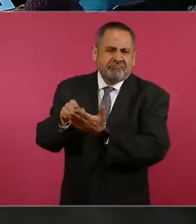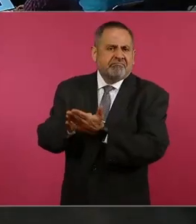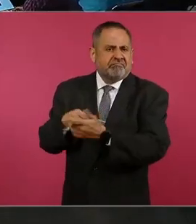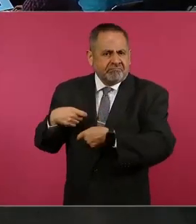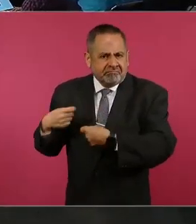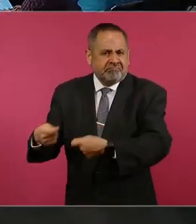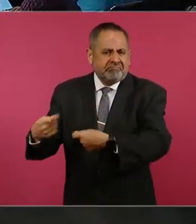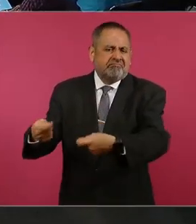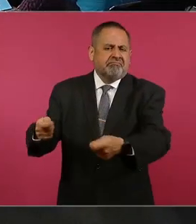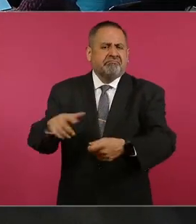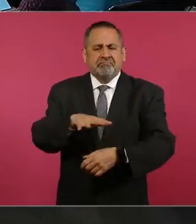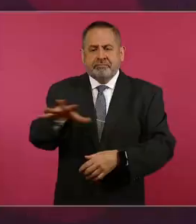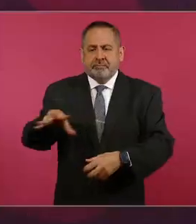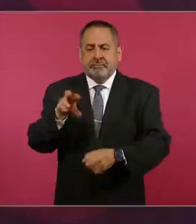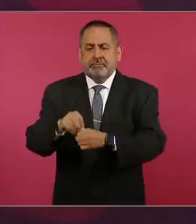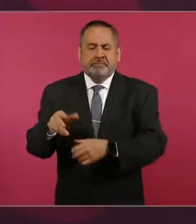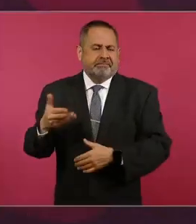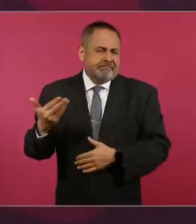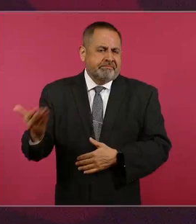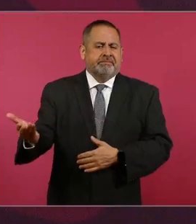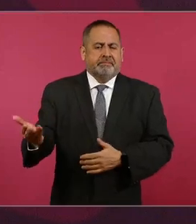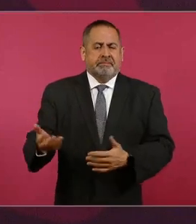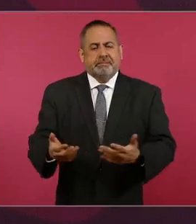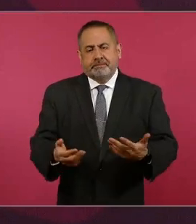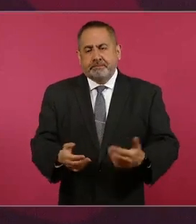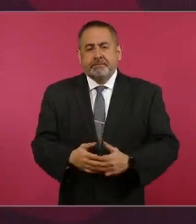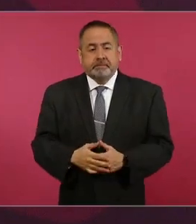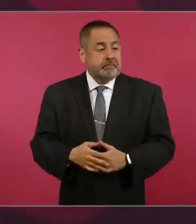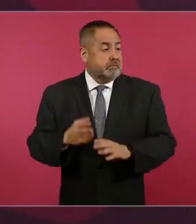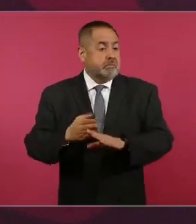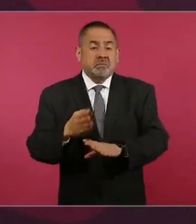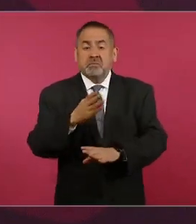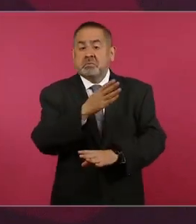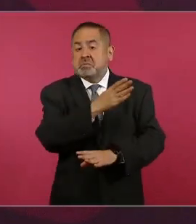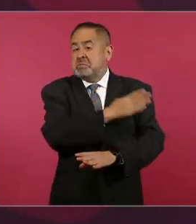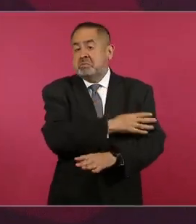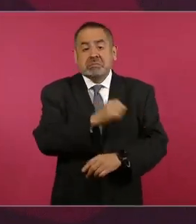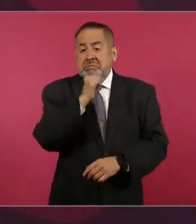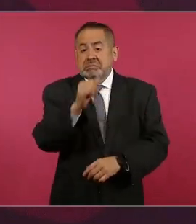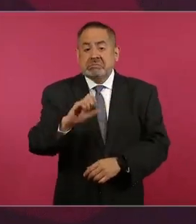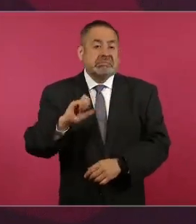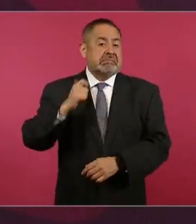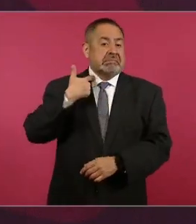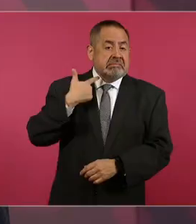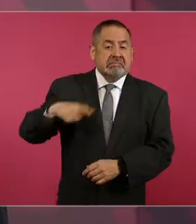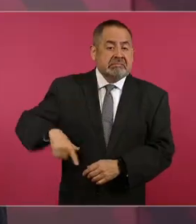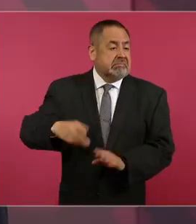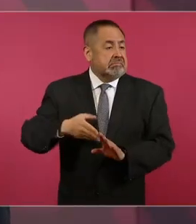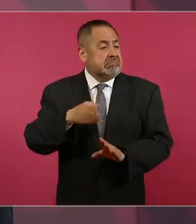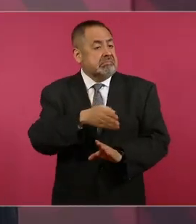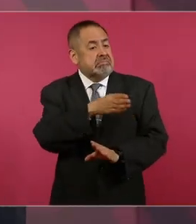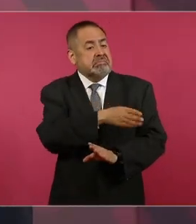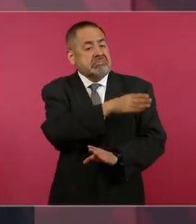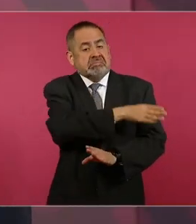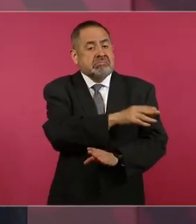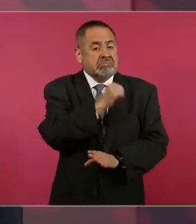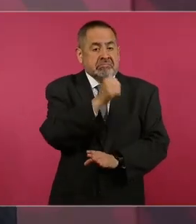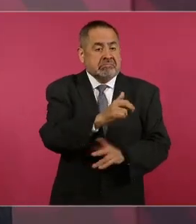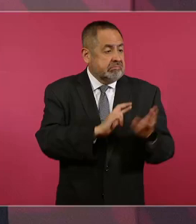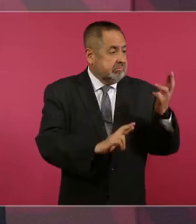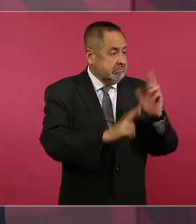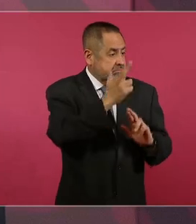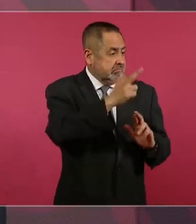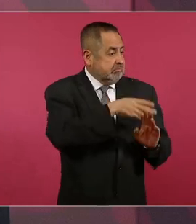Lo que no se había hecho en todos los gobiernos postrevolucionarios